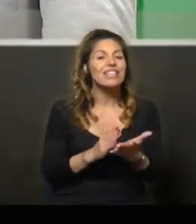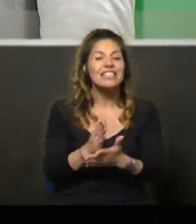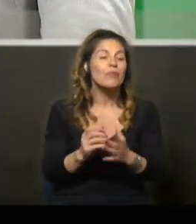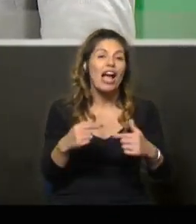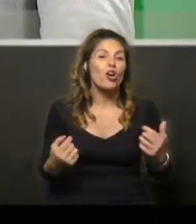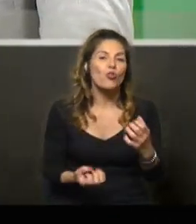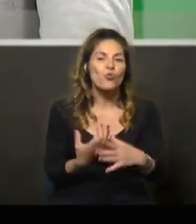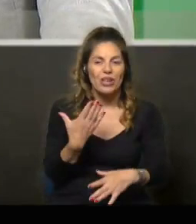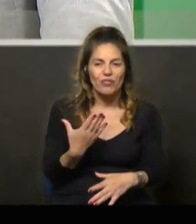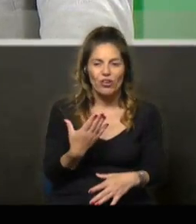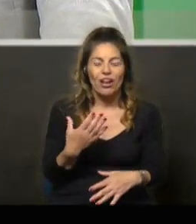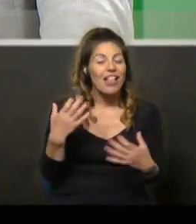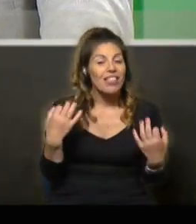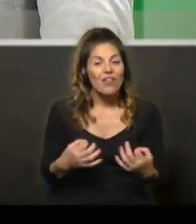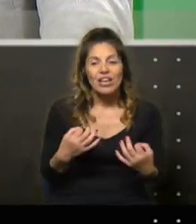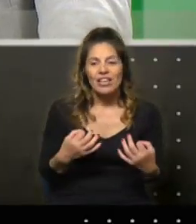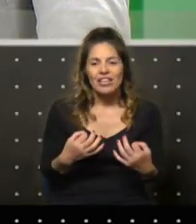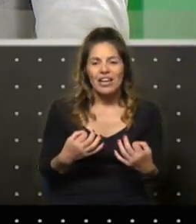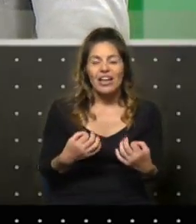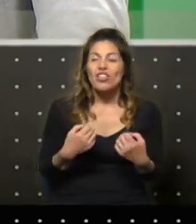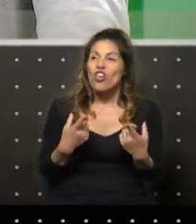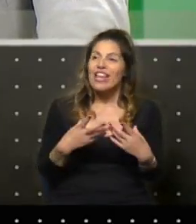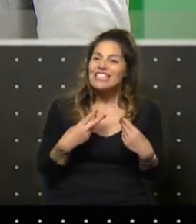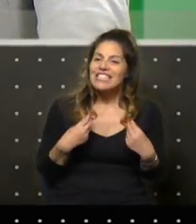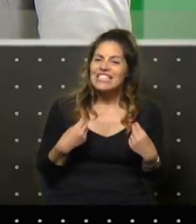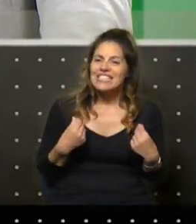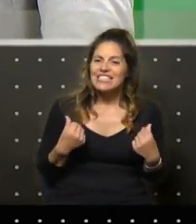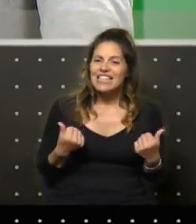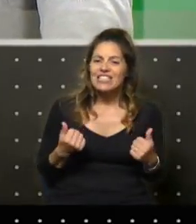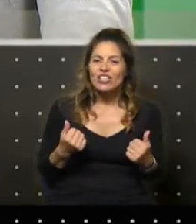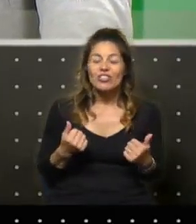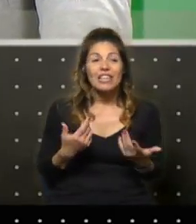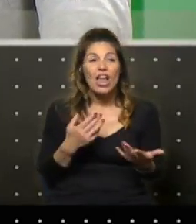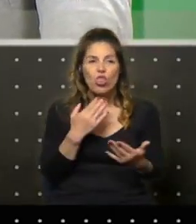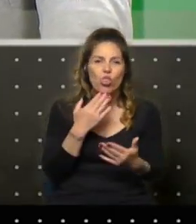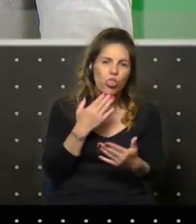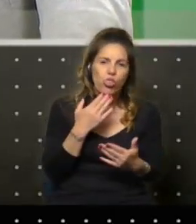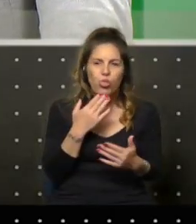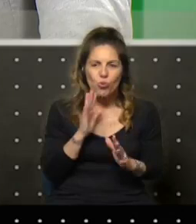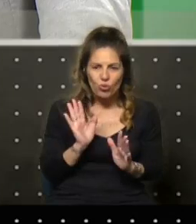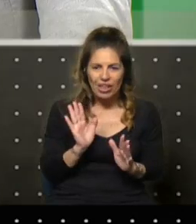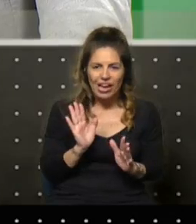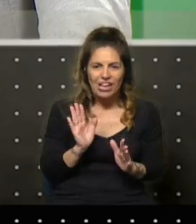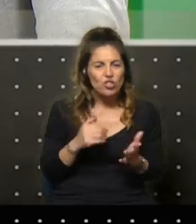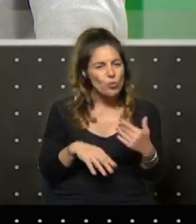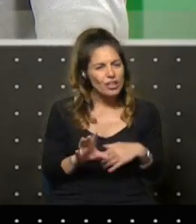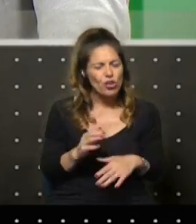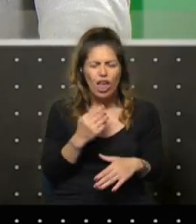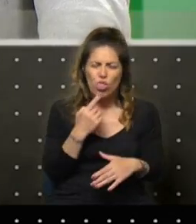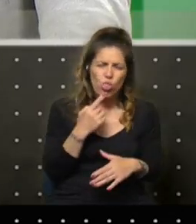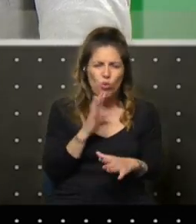novedad y Y la verdad es que este nos deja esa sensación de enormes dudas sobre todo de mucha